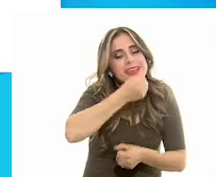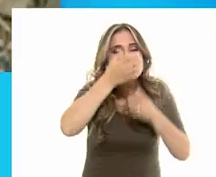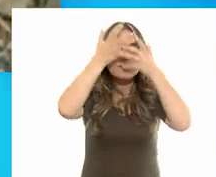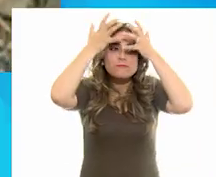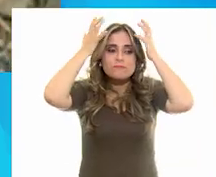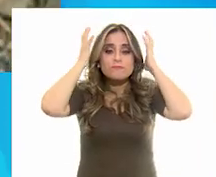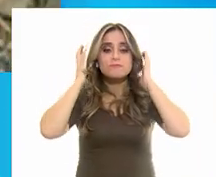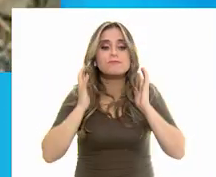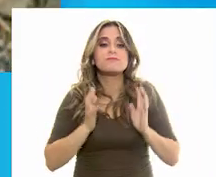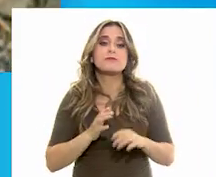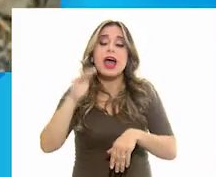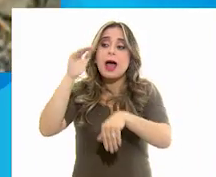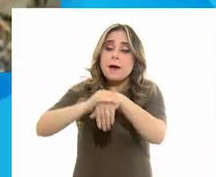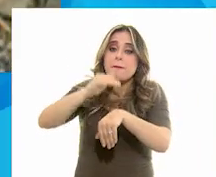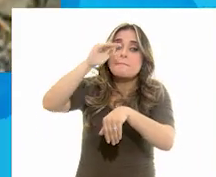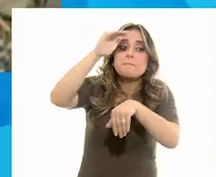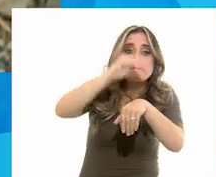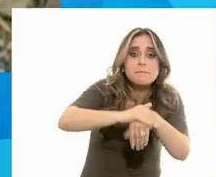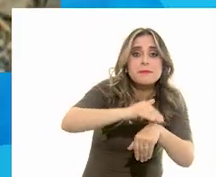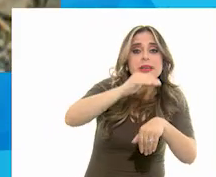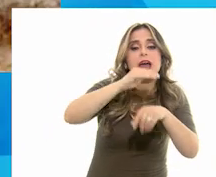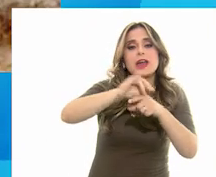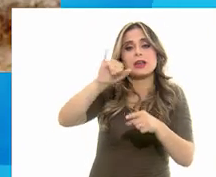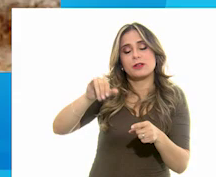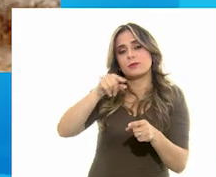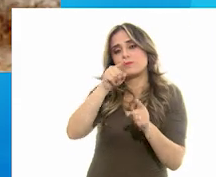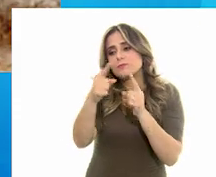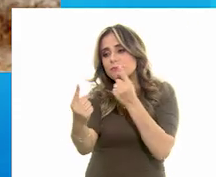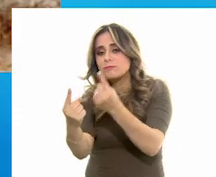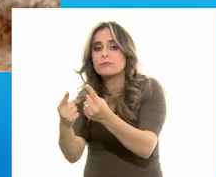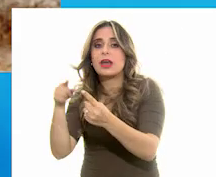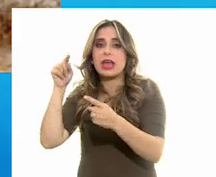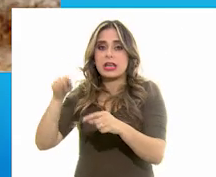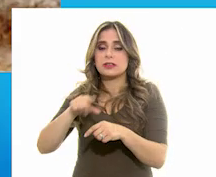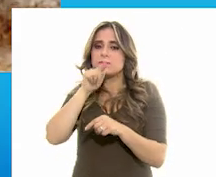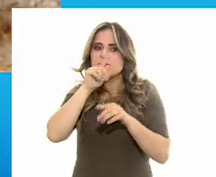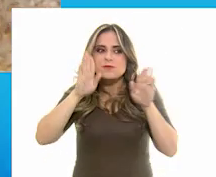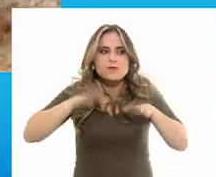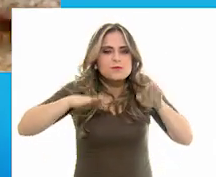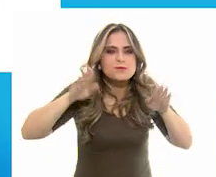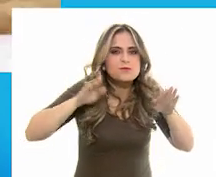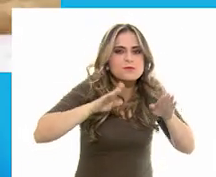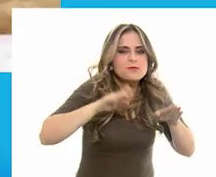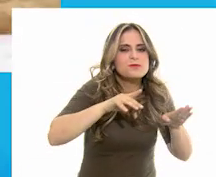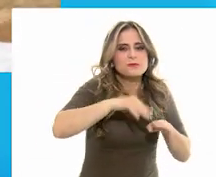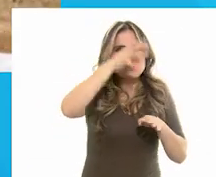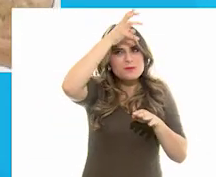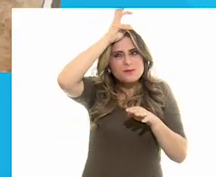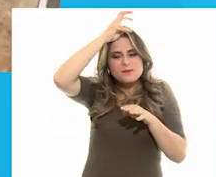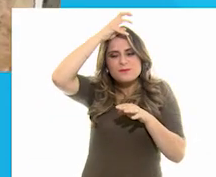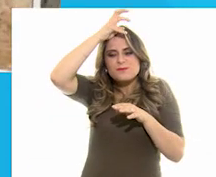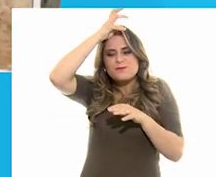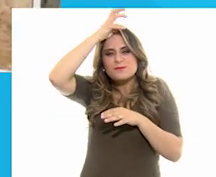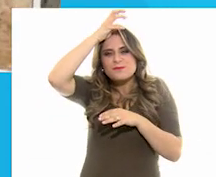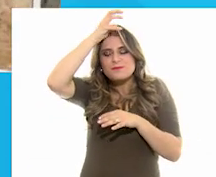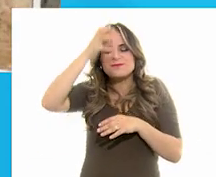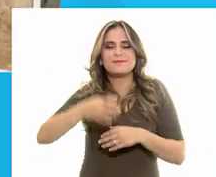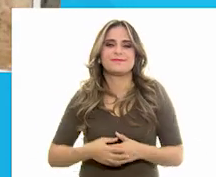les dice amigos a dos pinabetes y al corre caminos con todo y copete.